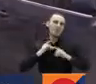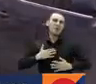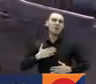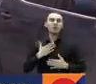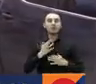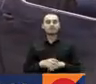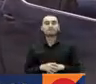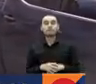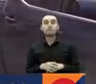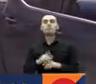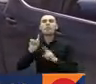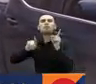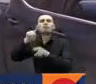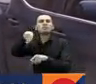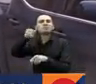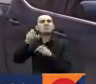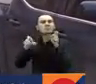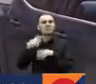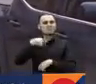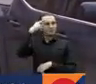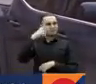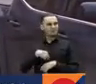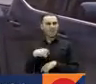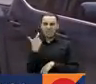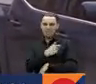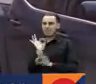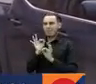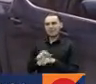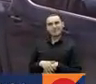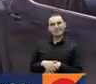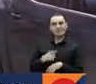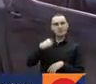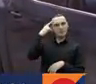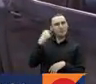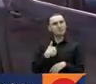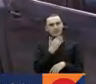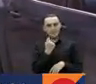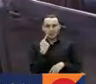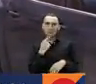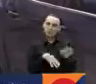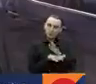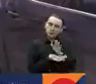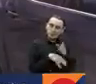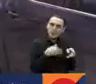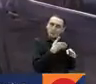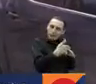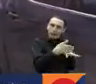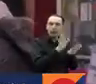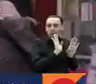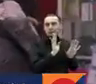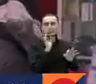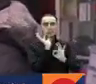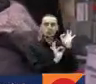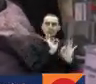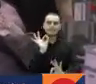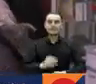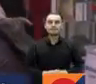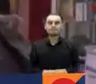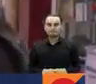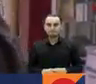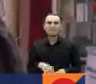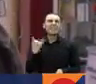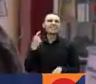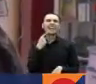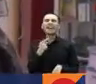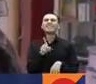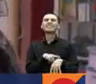hay mucha gente que no se ha vacunado, entonces pienso que en los lugares cerrados sí se debería mantener todavía como el cuidado con el tapabocas. Ya es como mucho tiempo ya